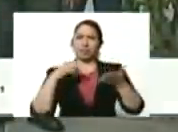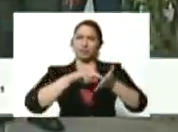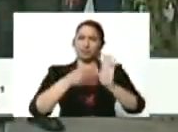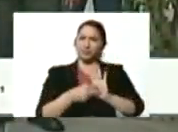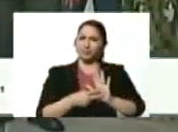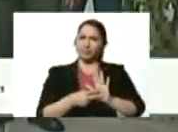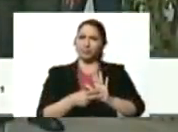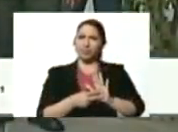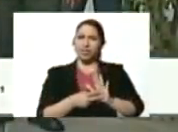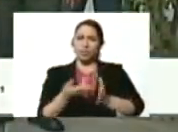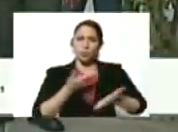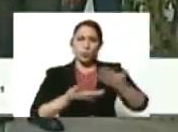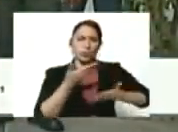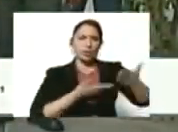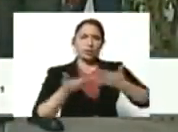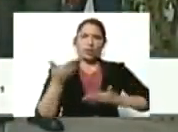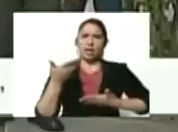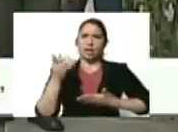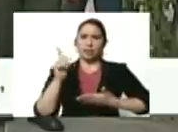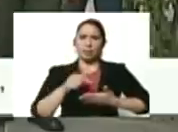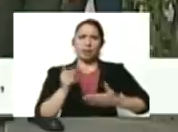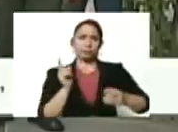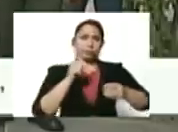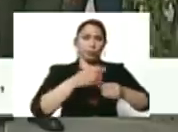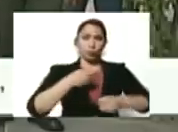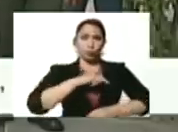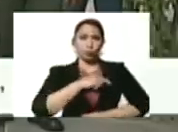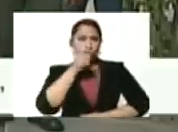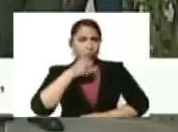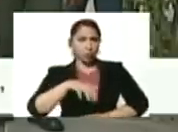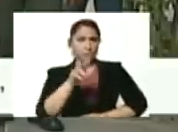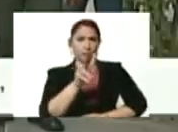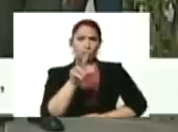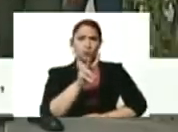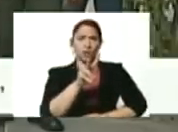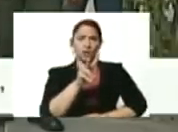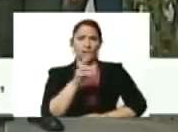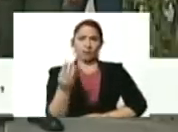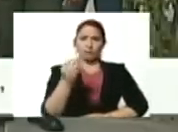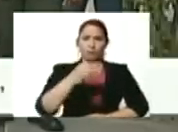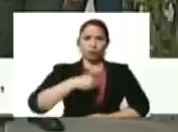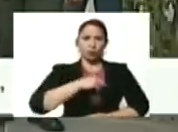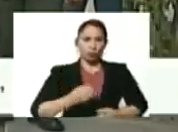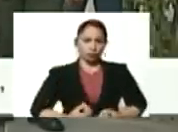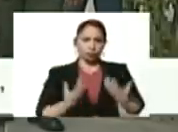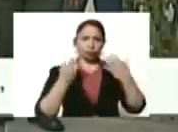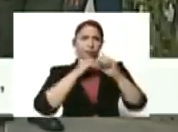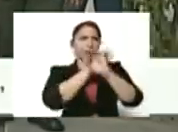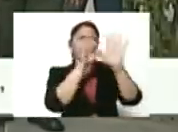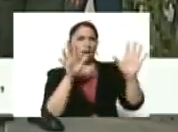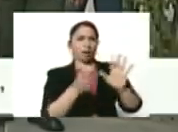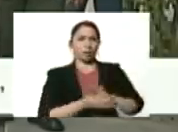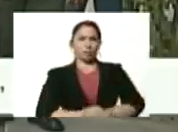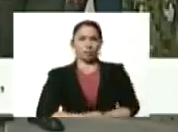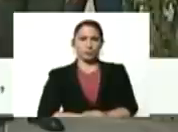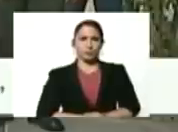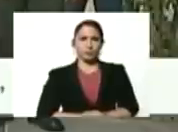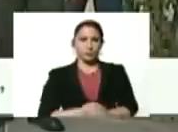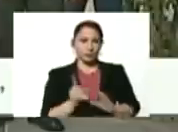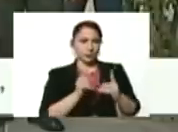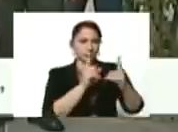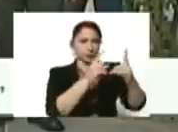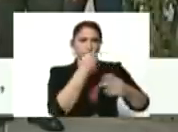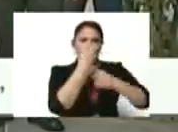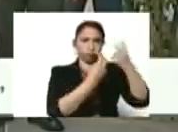significa la solidaridad por parte de nosotros los venezolanos, quienes además expresamos claramente en el pesquisaje casa